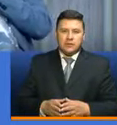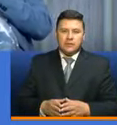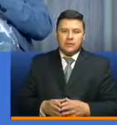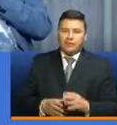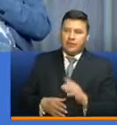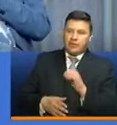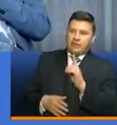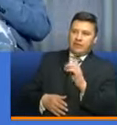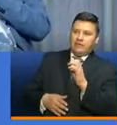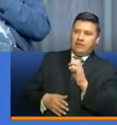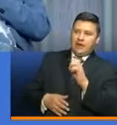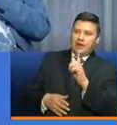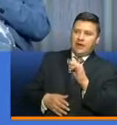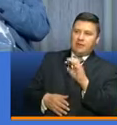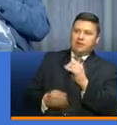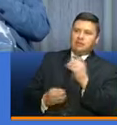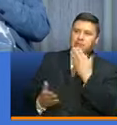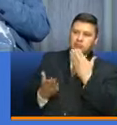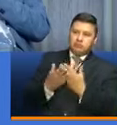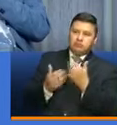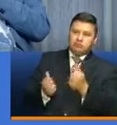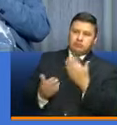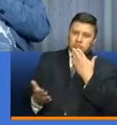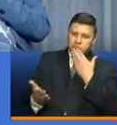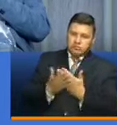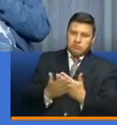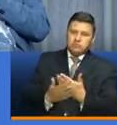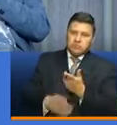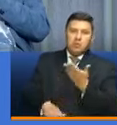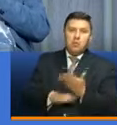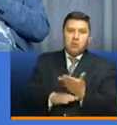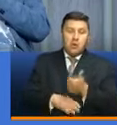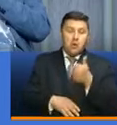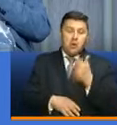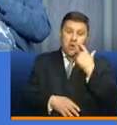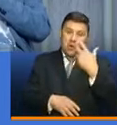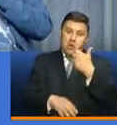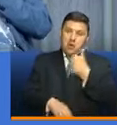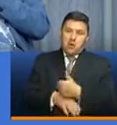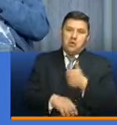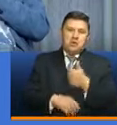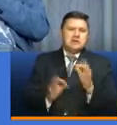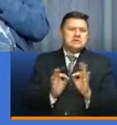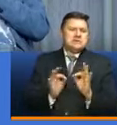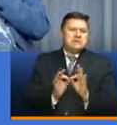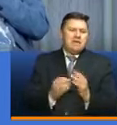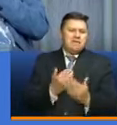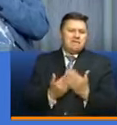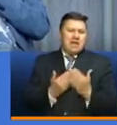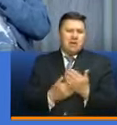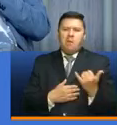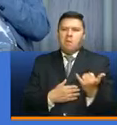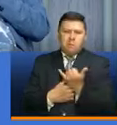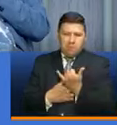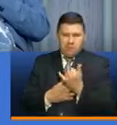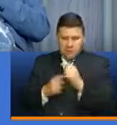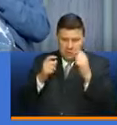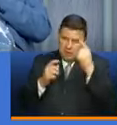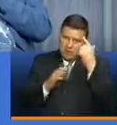Felipe, muchísimas gracias y de nuevo enhorabuena. Una propuesta espectacular, sencilla, mejorando lo existente,